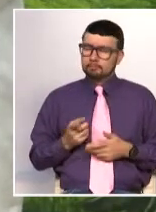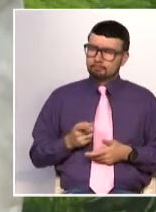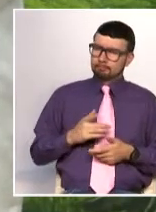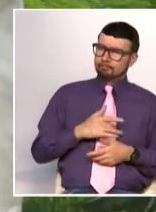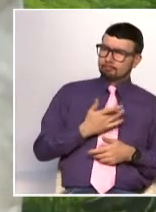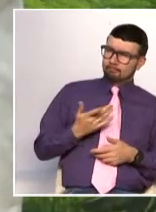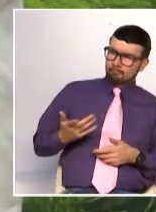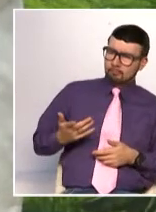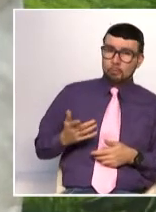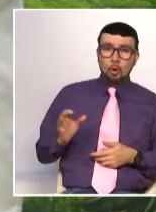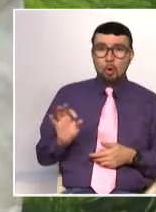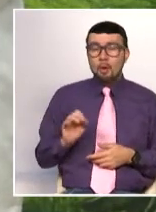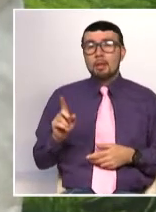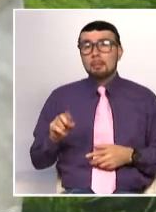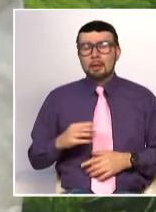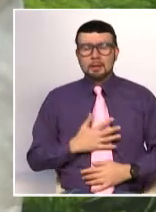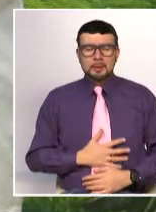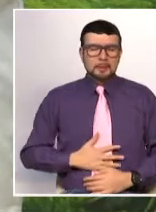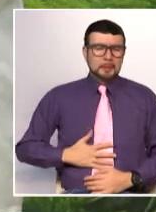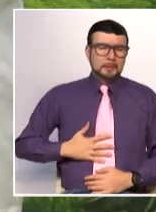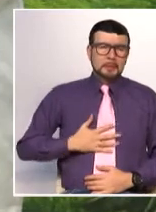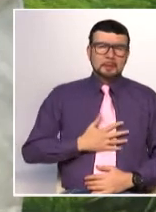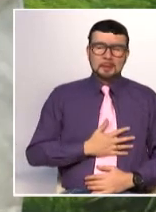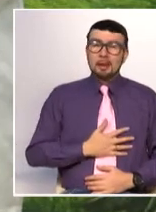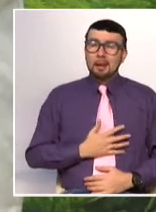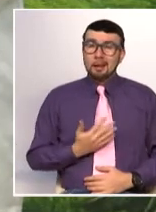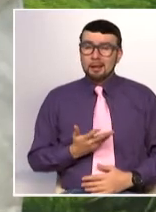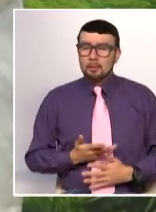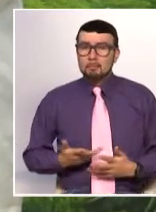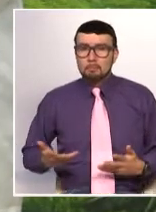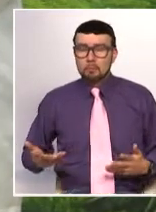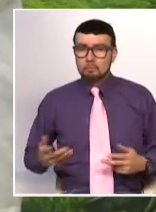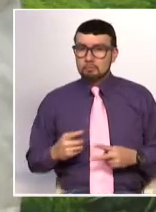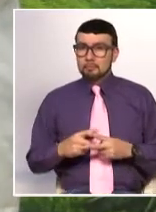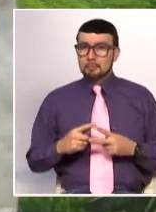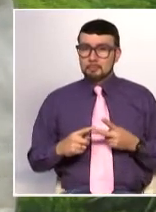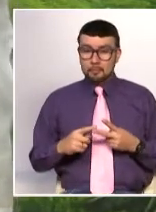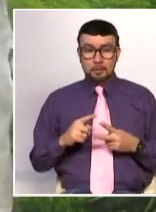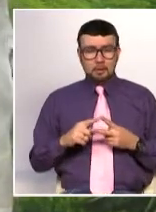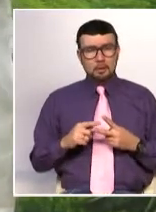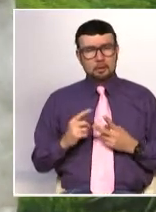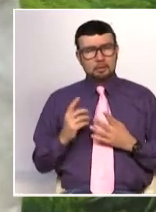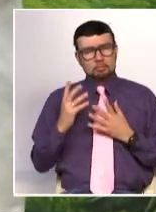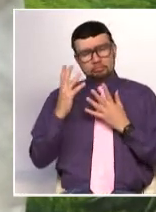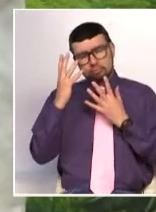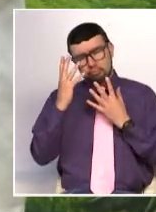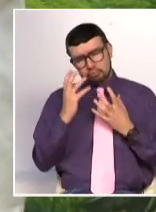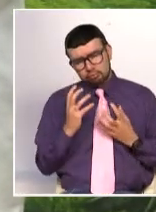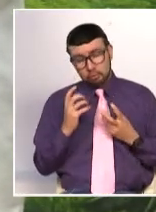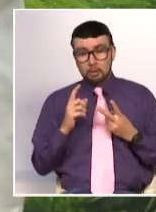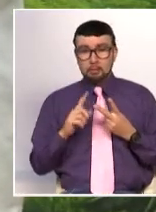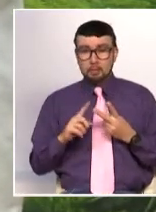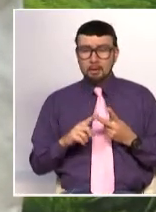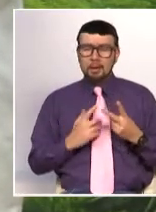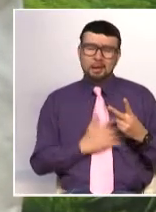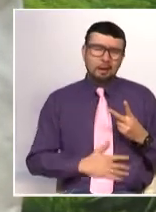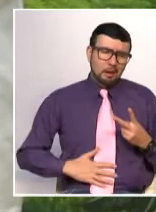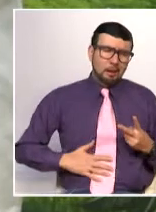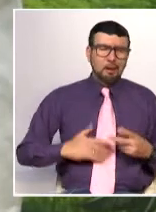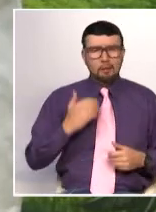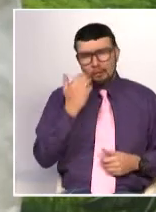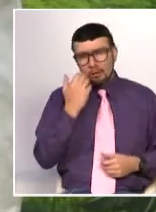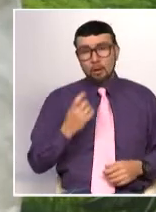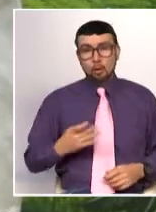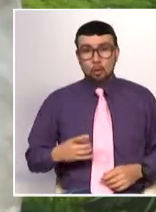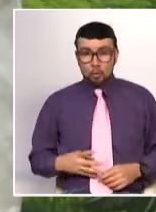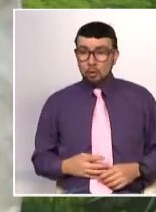son las manifestaciones gastrointestinales que también son pues muy comunes digamos que esas dos no se identifican siempre como una intoxicación y realmente hacen